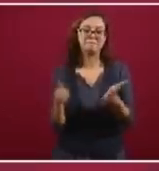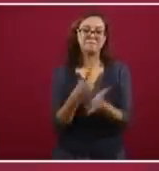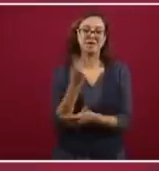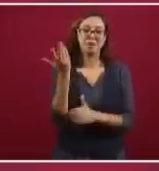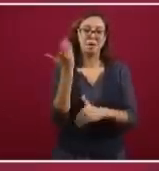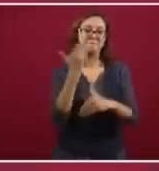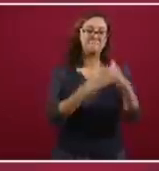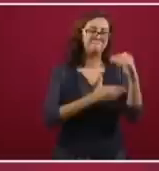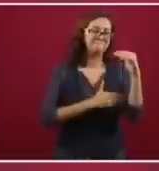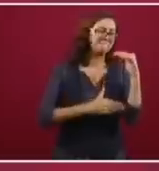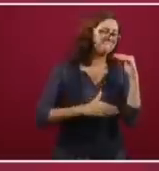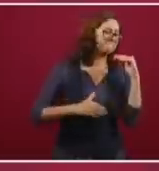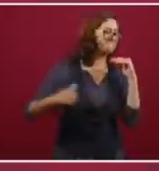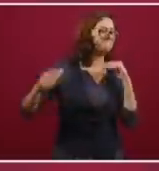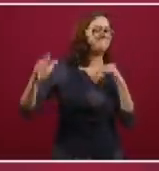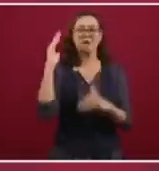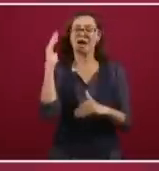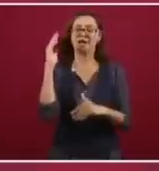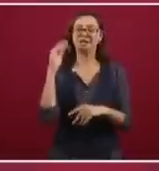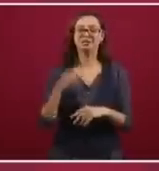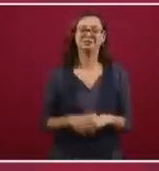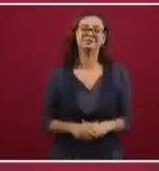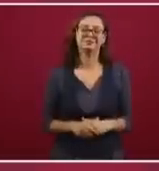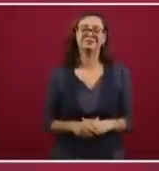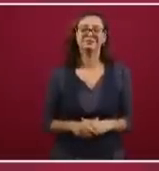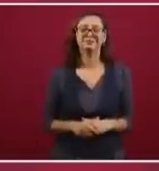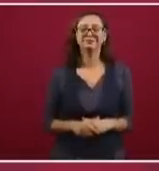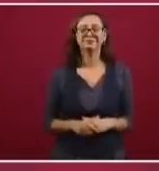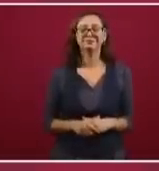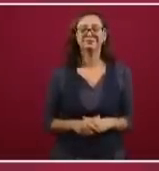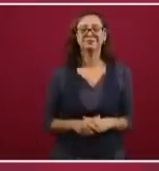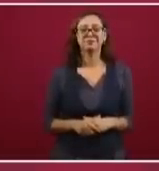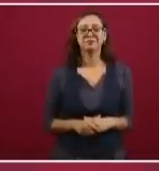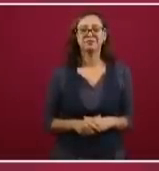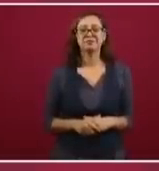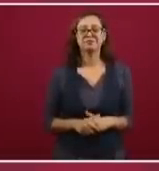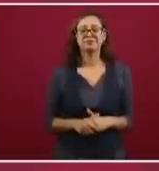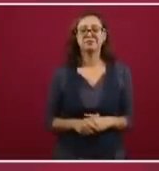a lo que se estaba